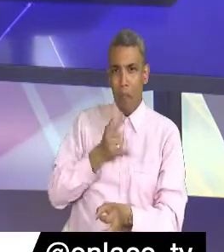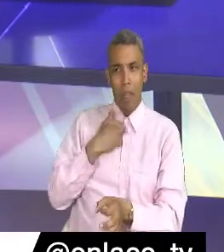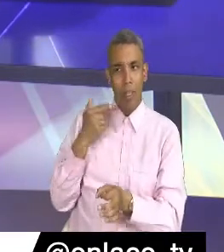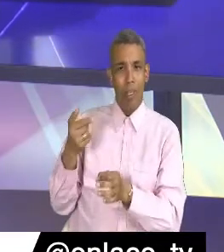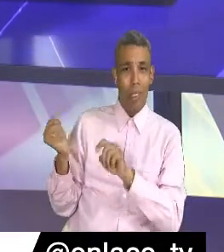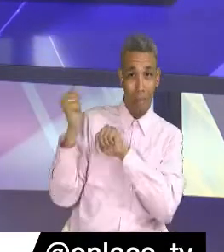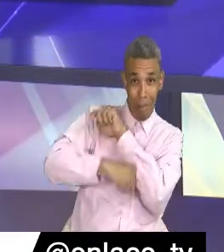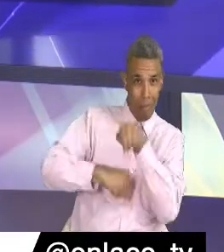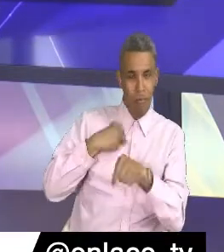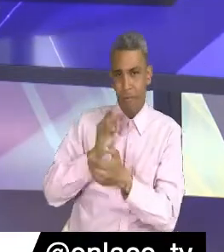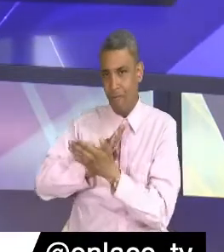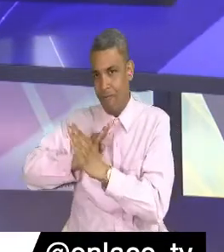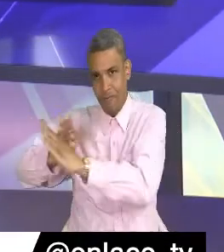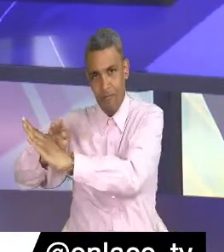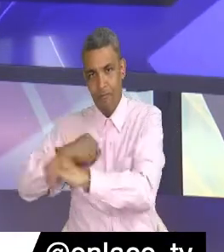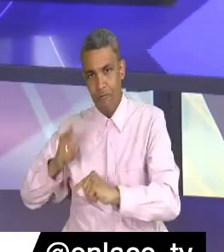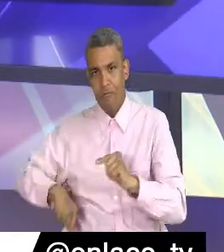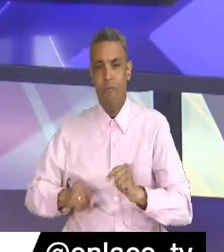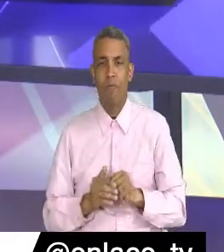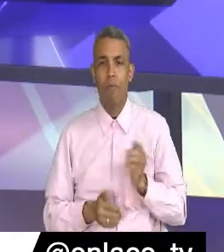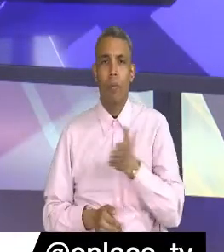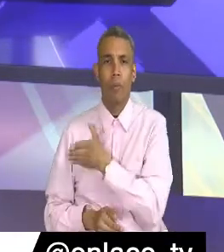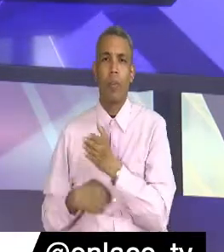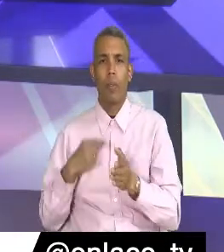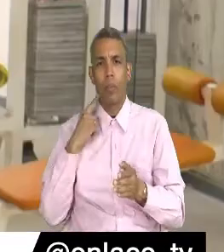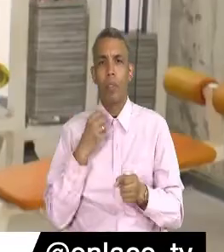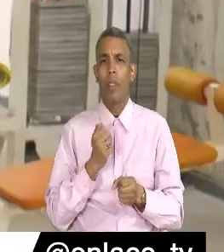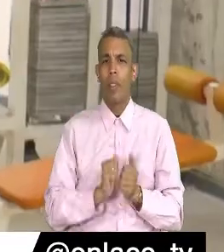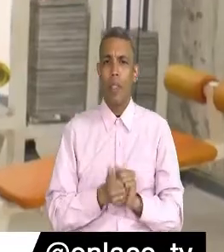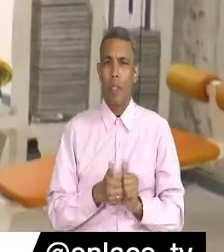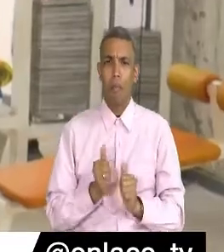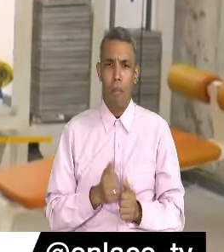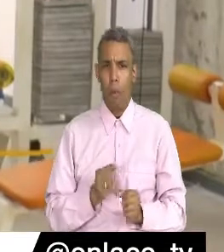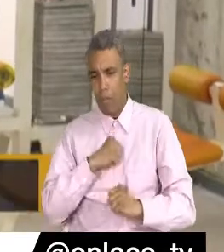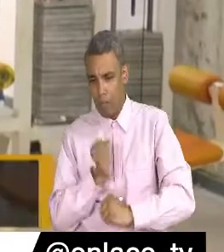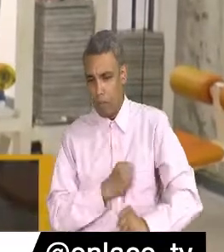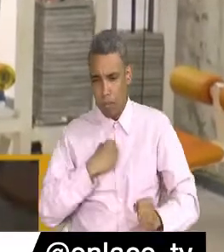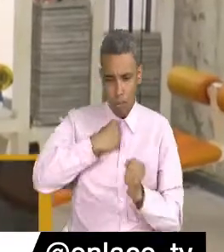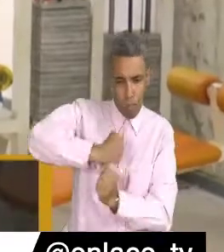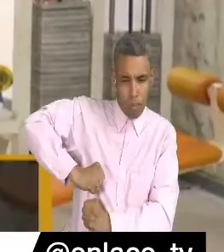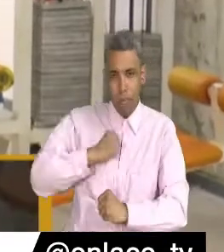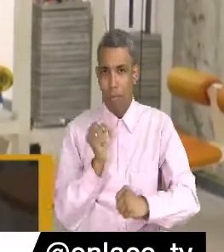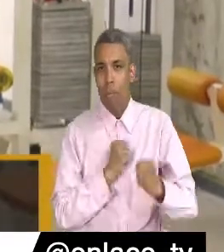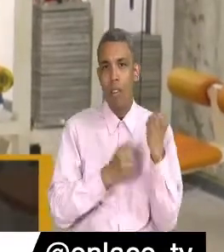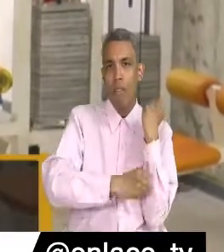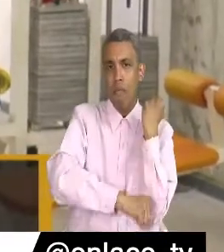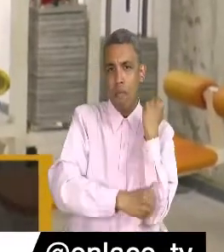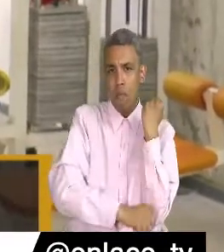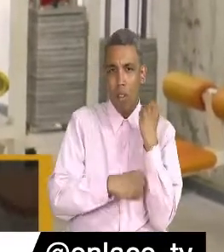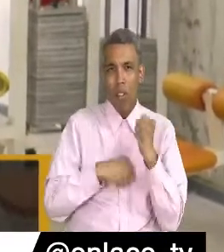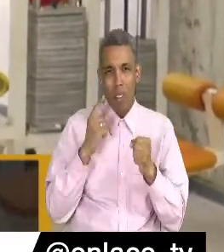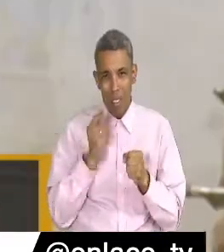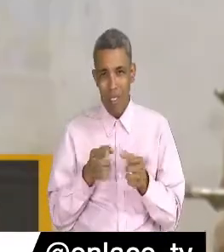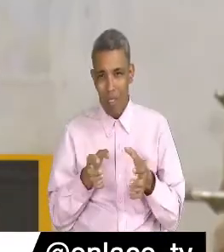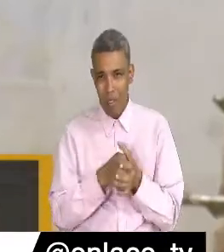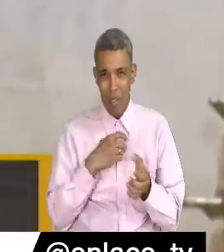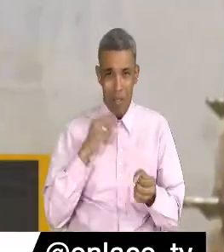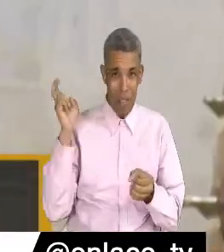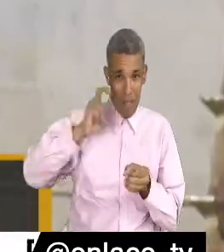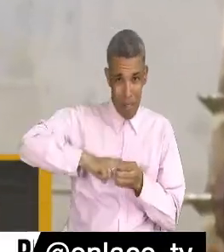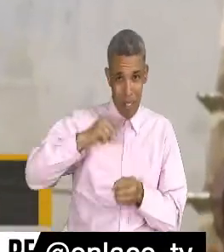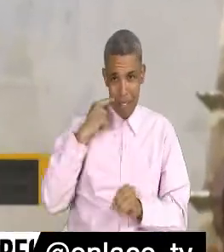de deportistas locales en Paipa, Boyacá. Con el presidente de la Federación Santandereana de Canotaje, Humberto Vargas León,